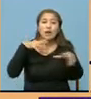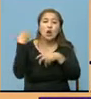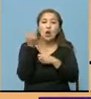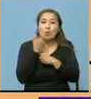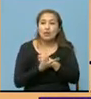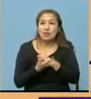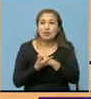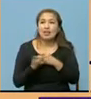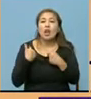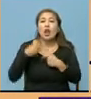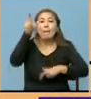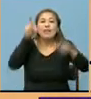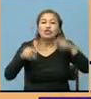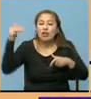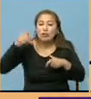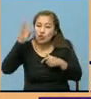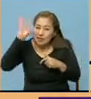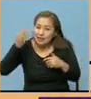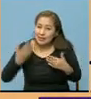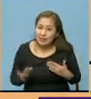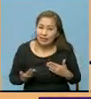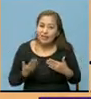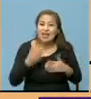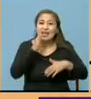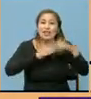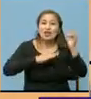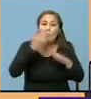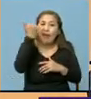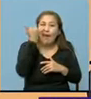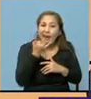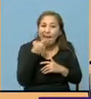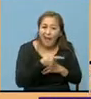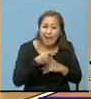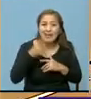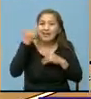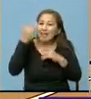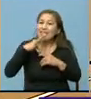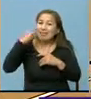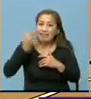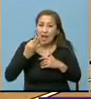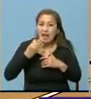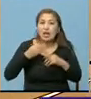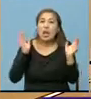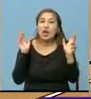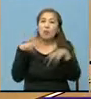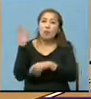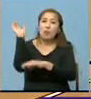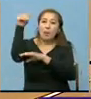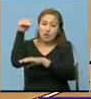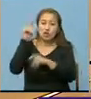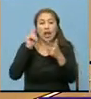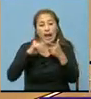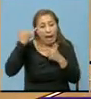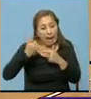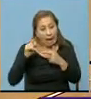importante el ciudadano del monte rico sabe que estas obras existen son reales playón polideportivo del barrio san santiago